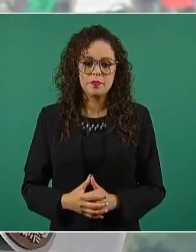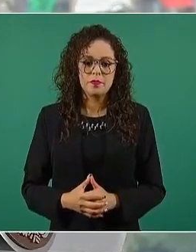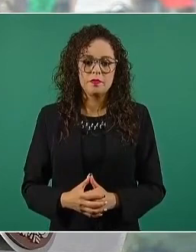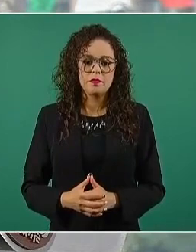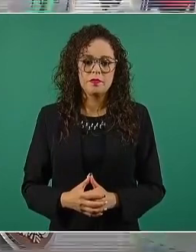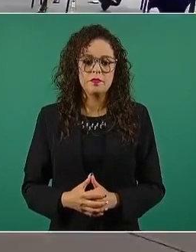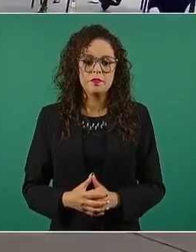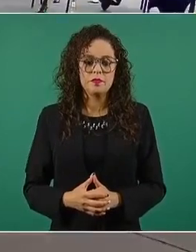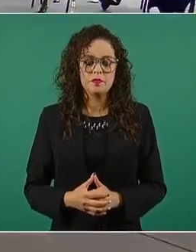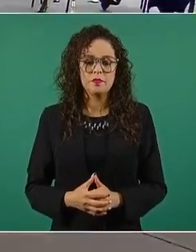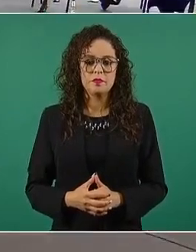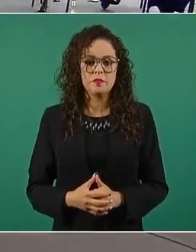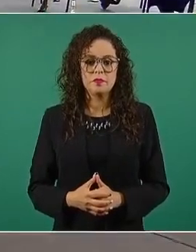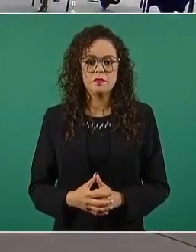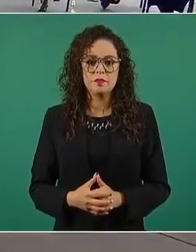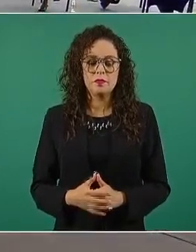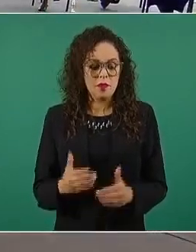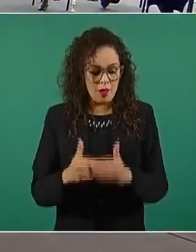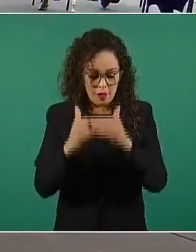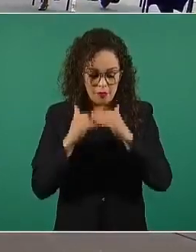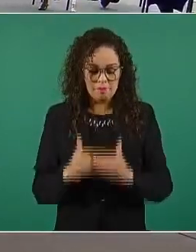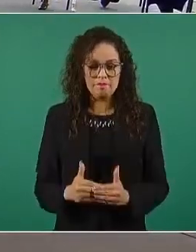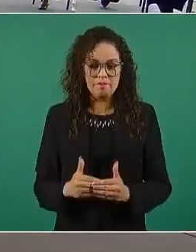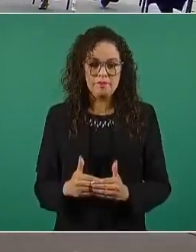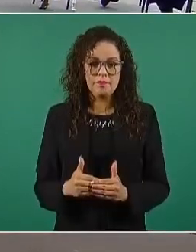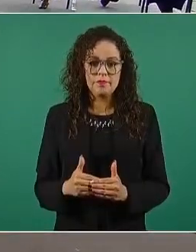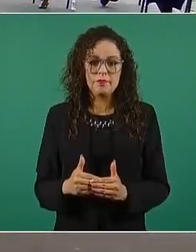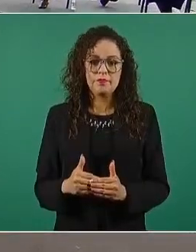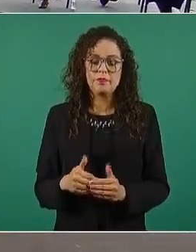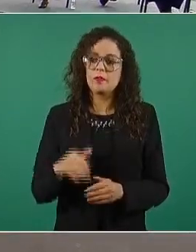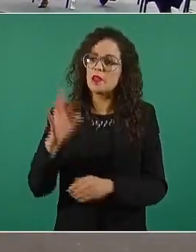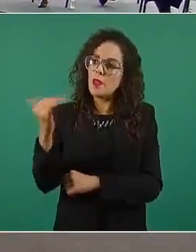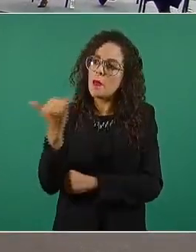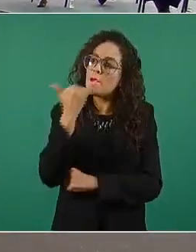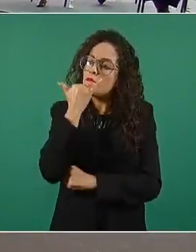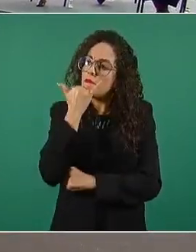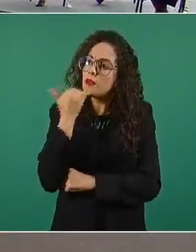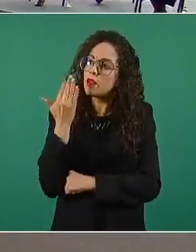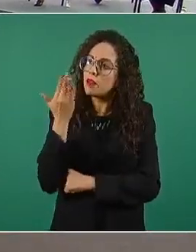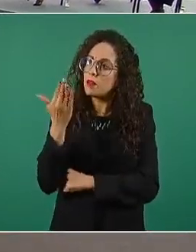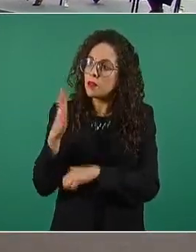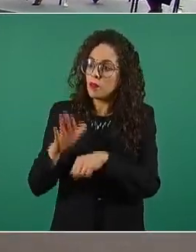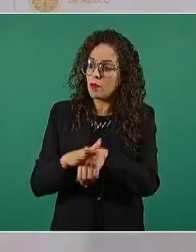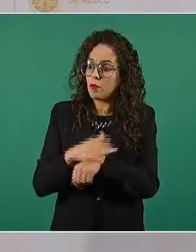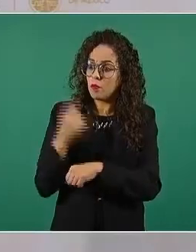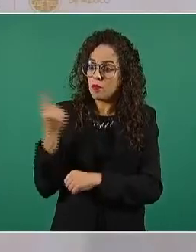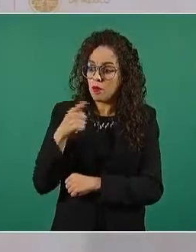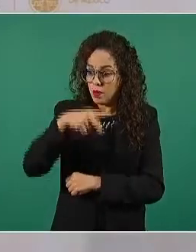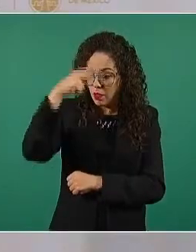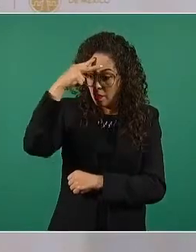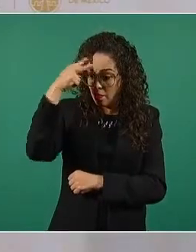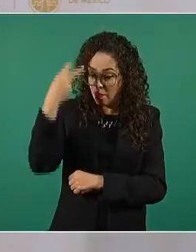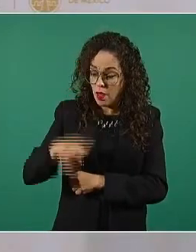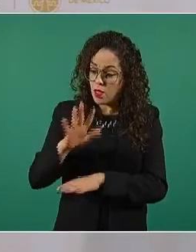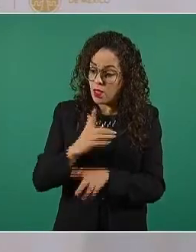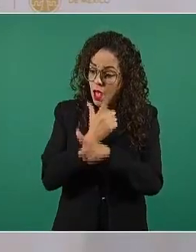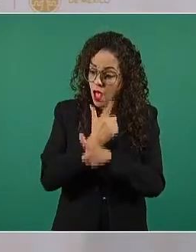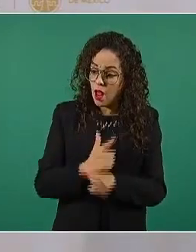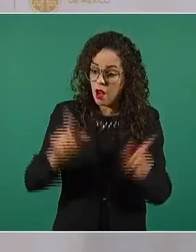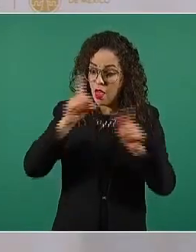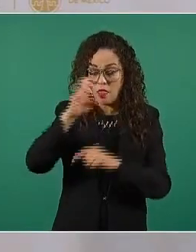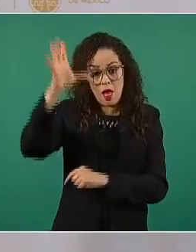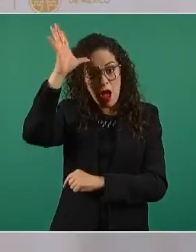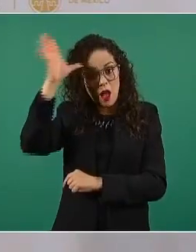que pedir perdón por liberar a los mexicanos de los aztecas es como